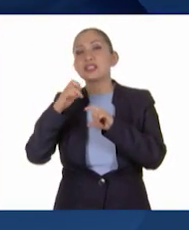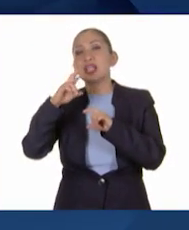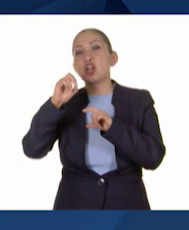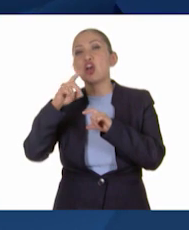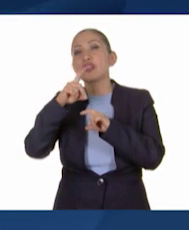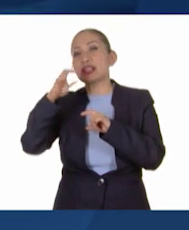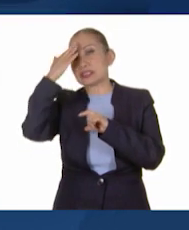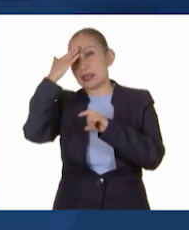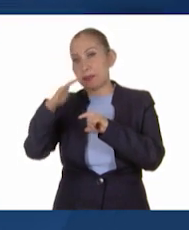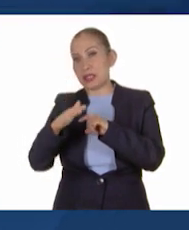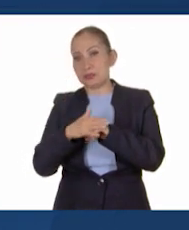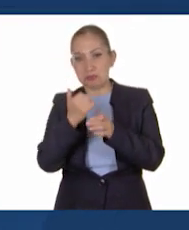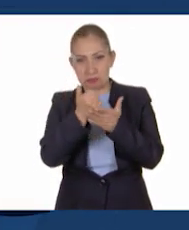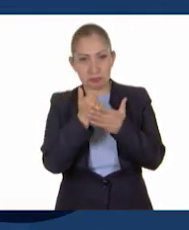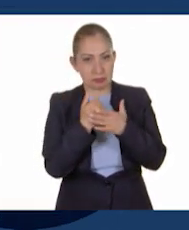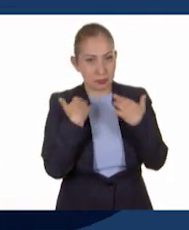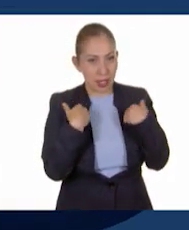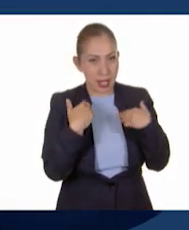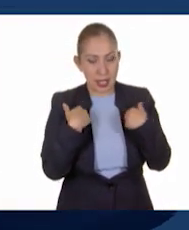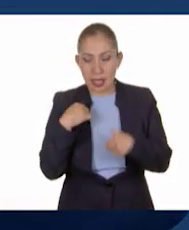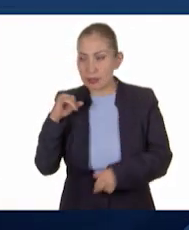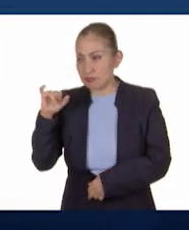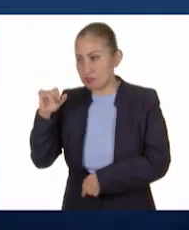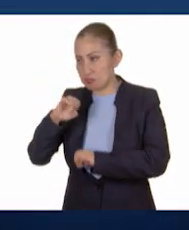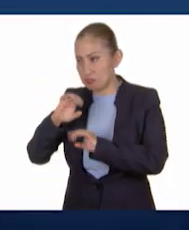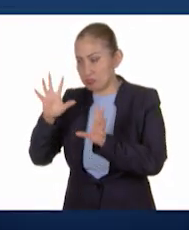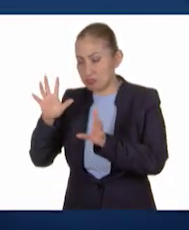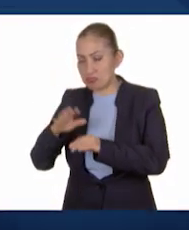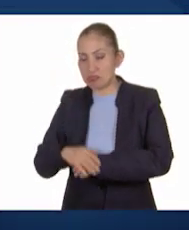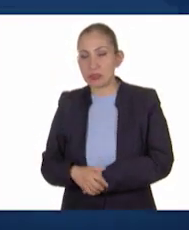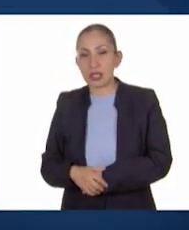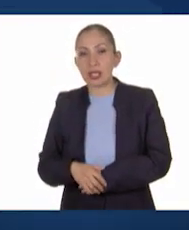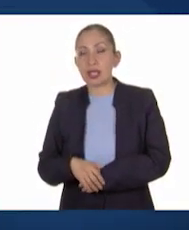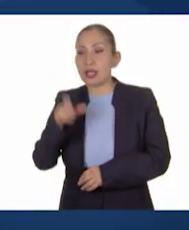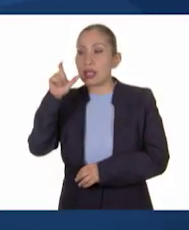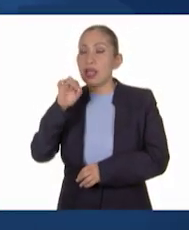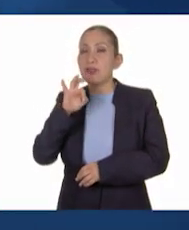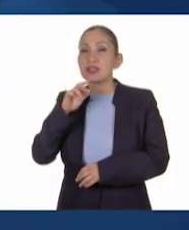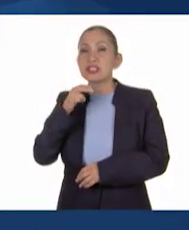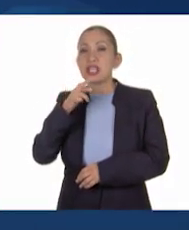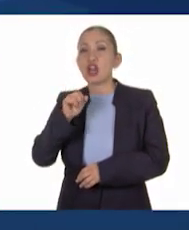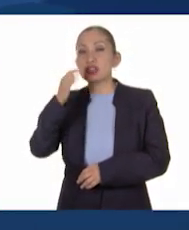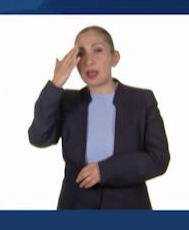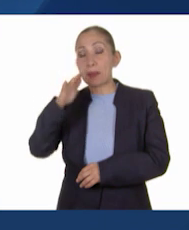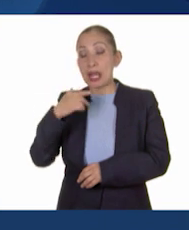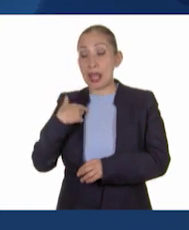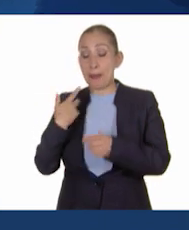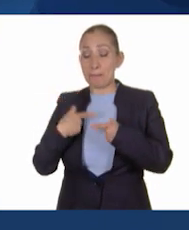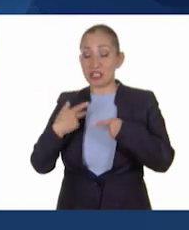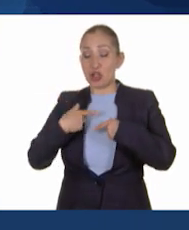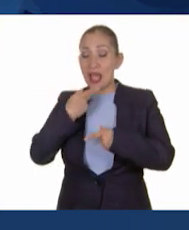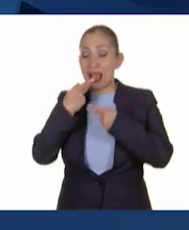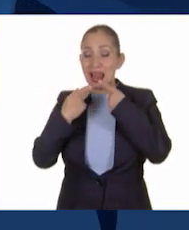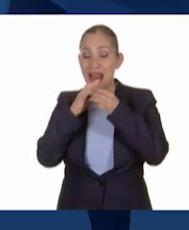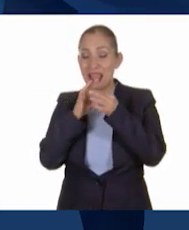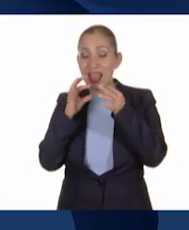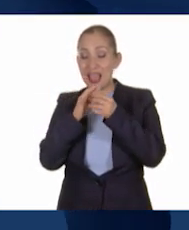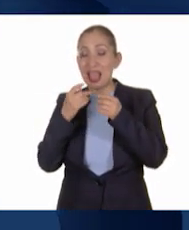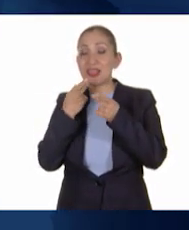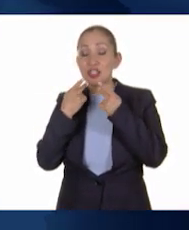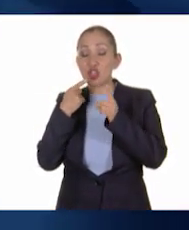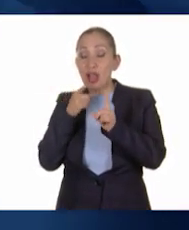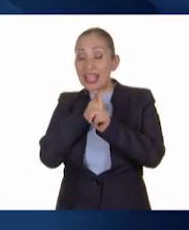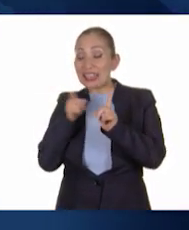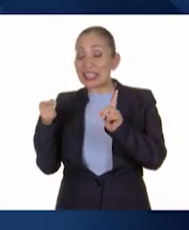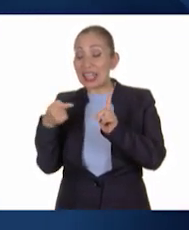María, ¿me ayudas, por favor? Por supuesto, Gaby. Fichero del saber. El narrador emplea el discurso indirecto en la obra